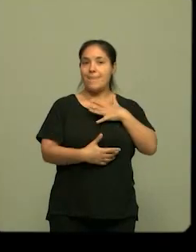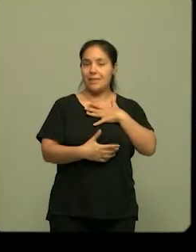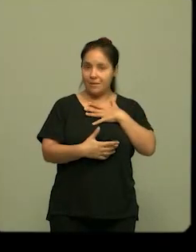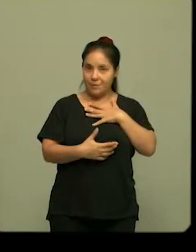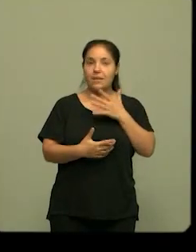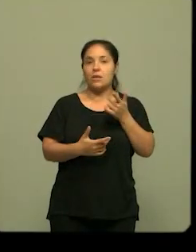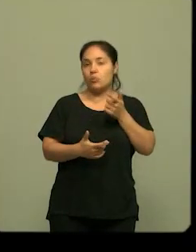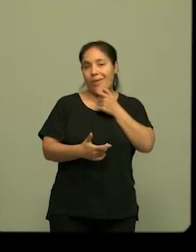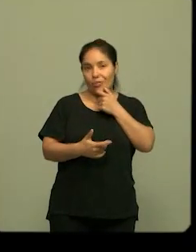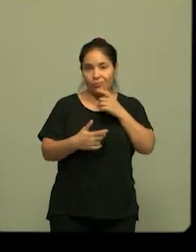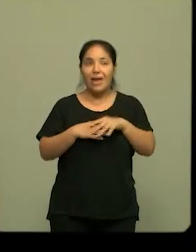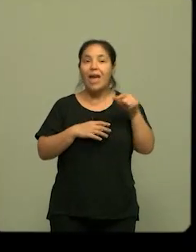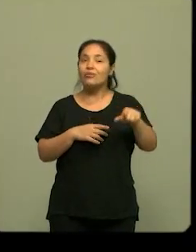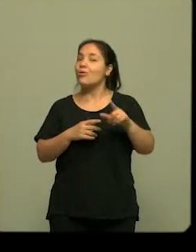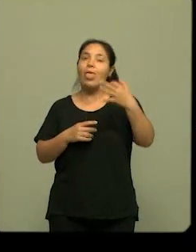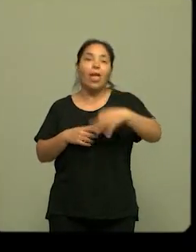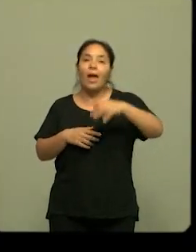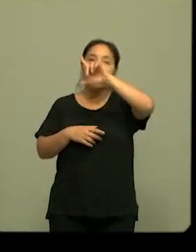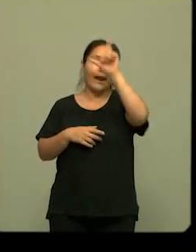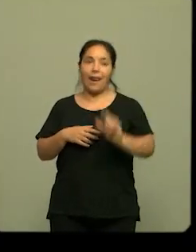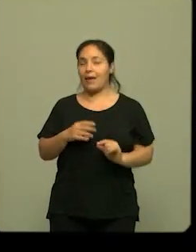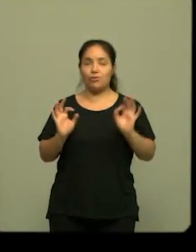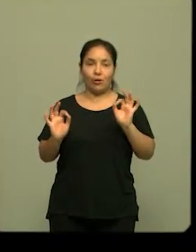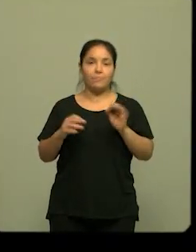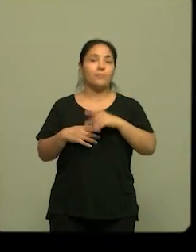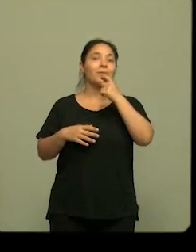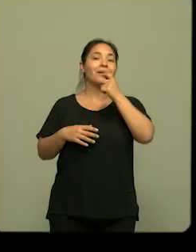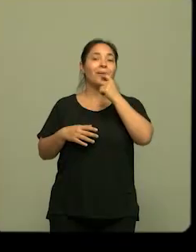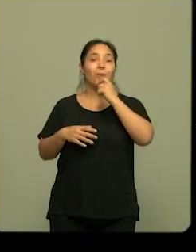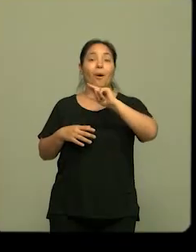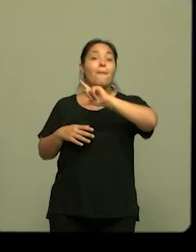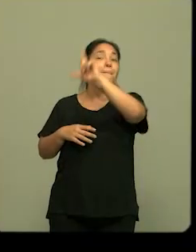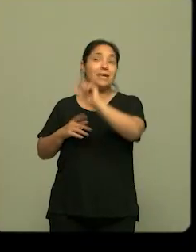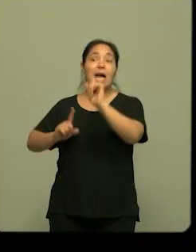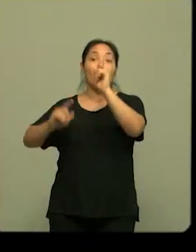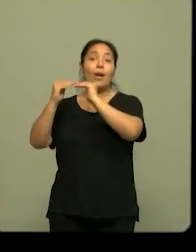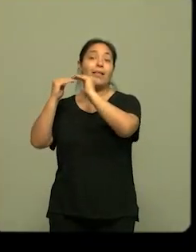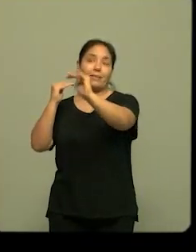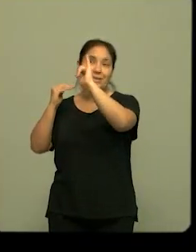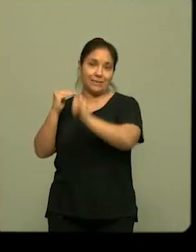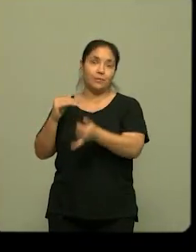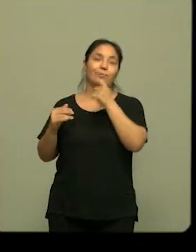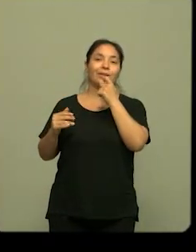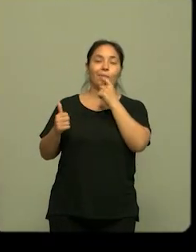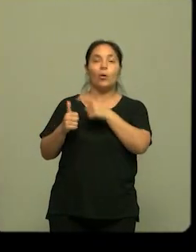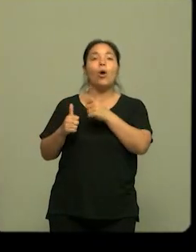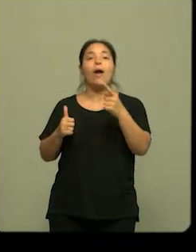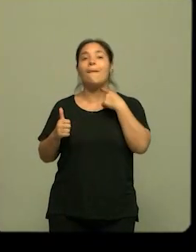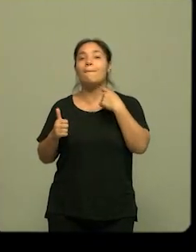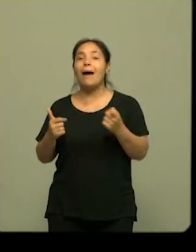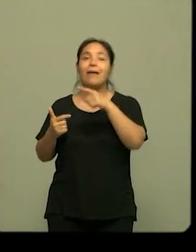nivel nacional y bueno, hay países que vos me mencionás, bueno, mantienen una estabilidad. Bueno, hay países como España o como puede